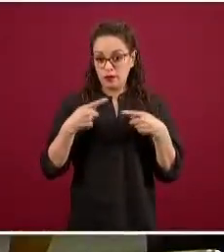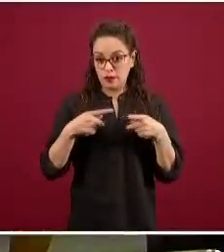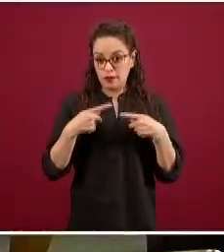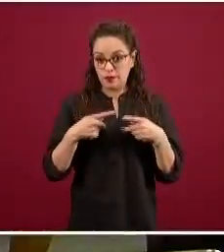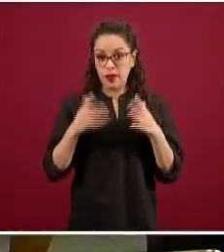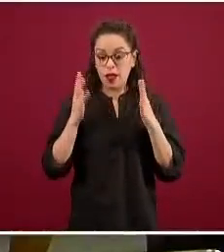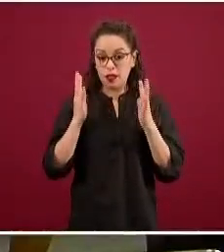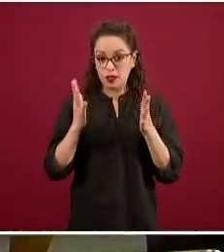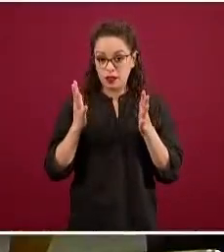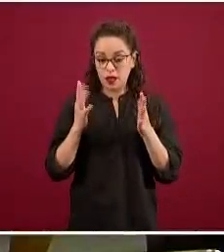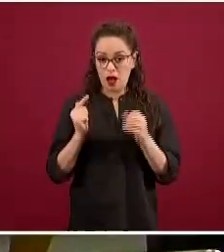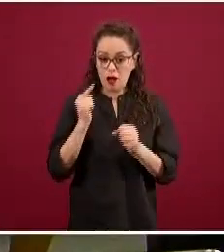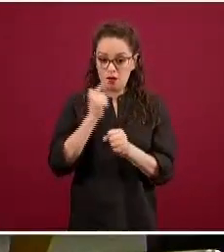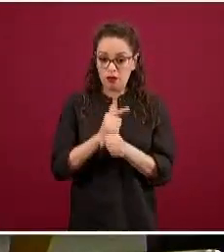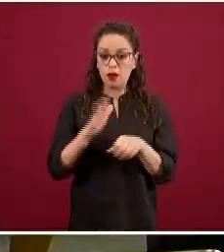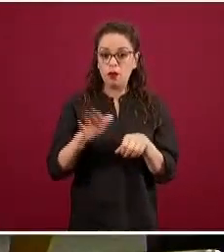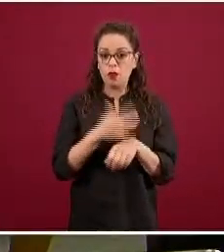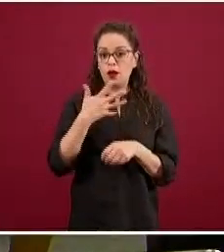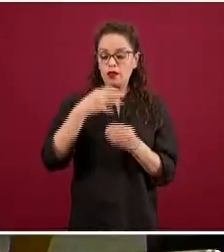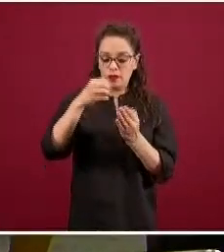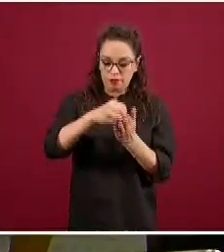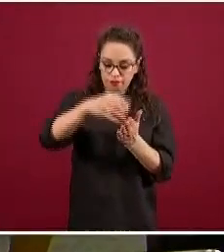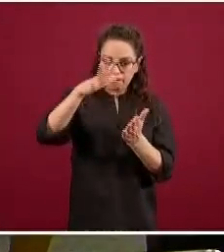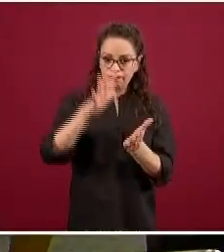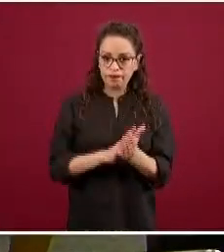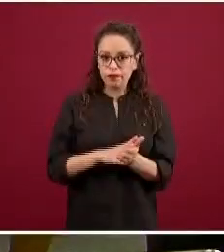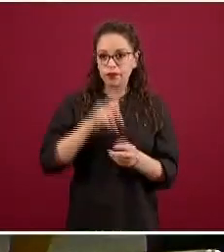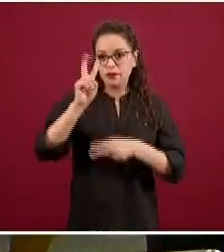porque van a consulta y son registrados,